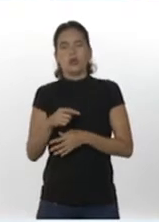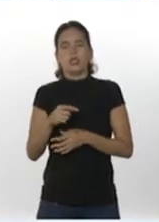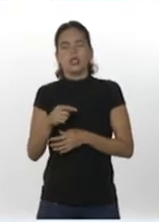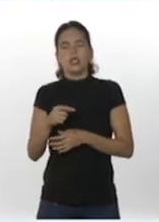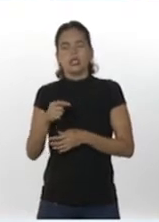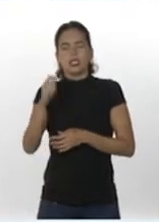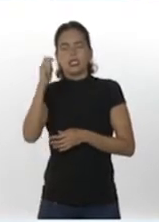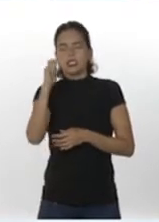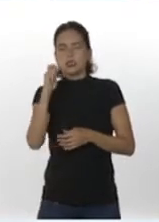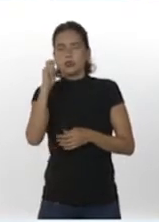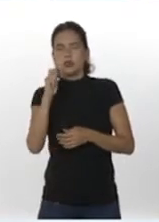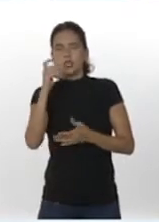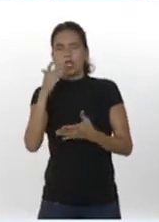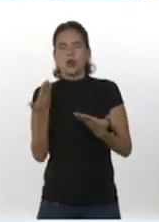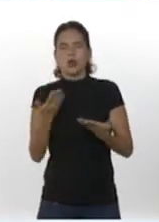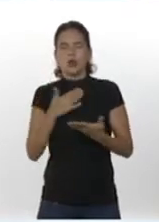querían,